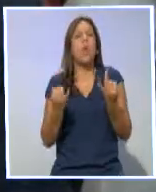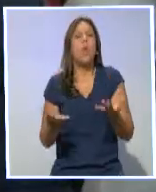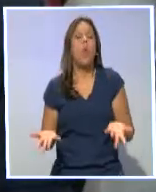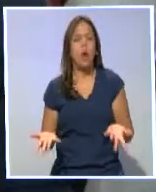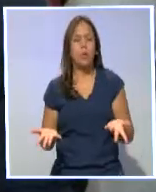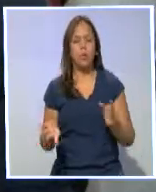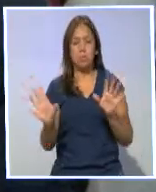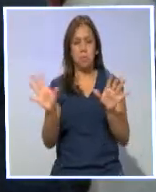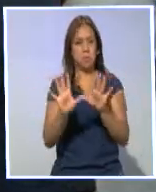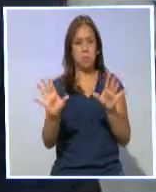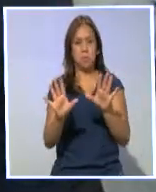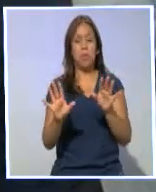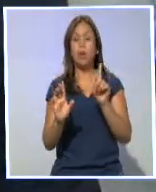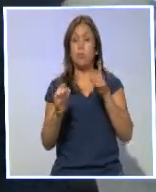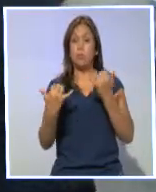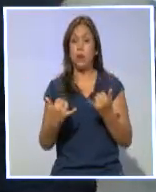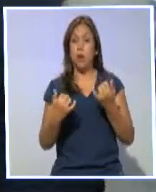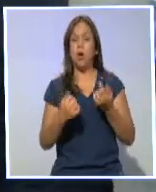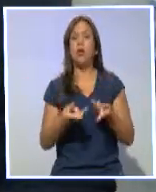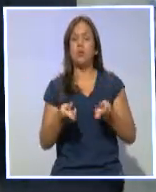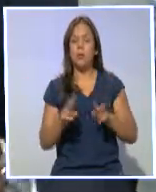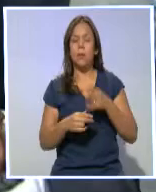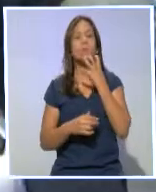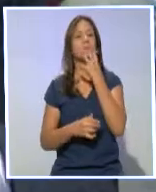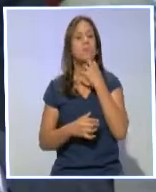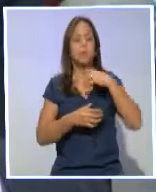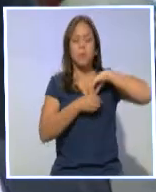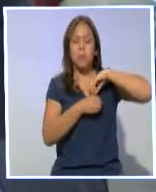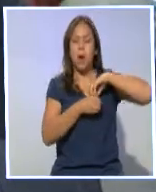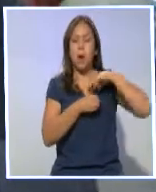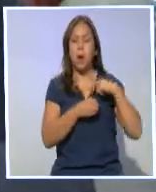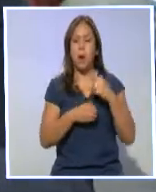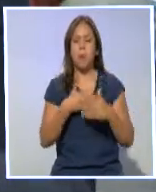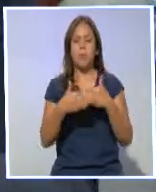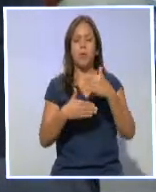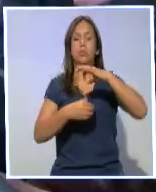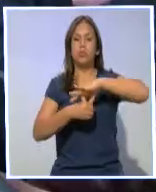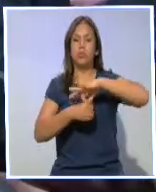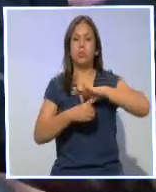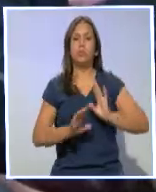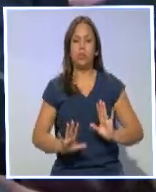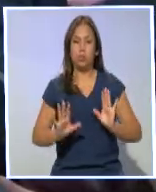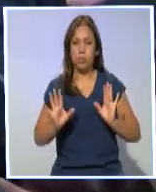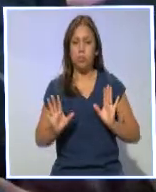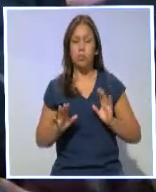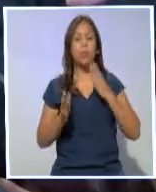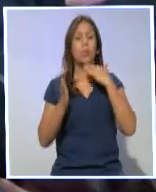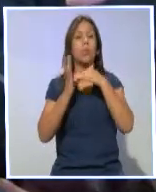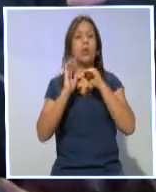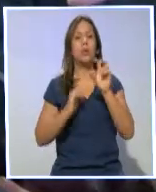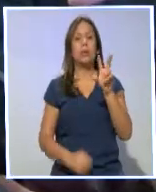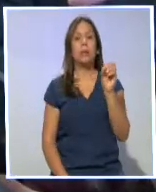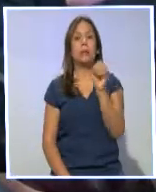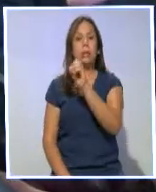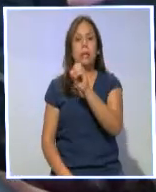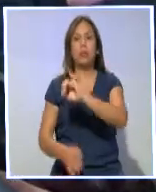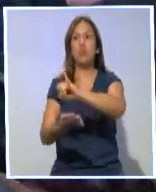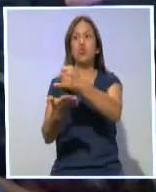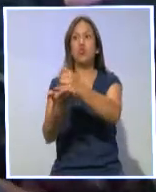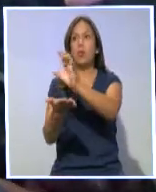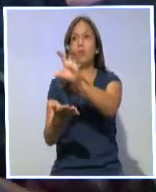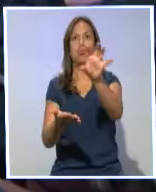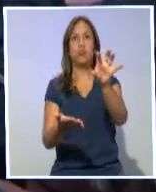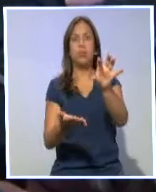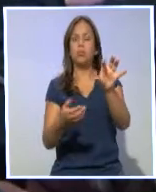aunque adelantó algunas medidas de austeridad que se podrían implementar en el proceso electoral. como que no tengamos 300 electores por junta receptora,